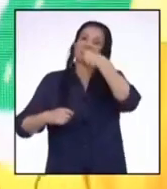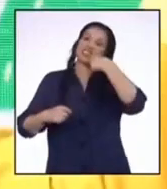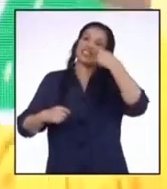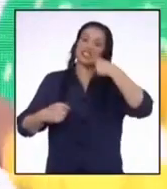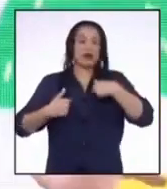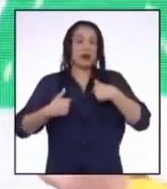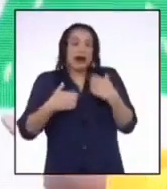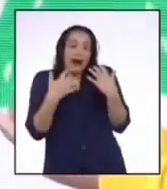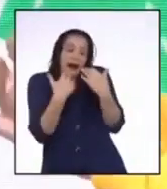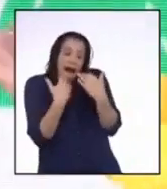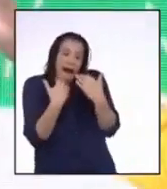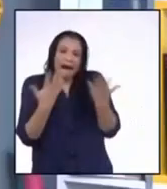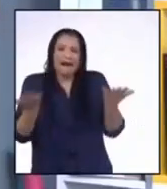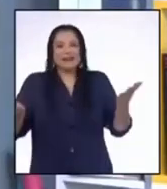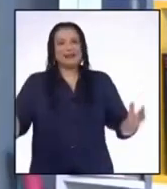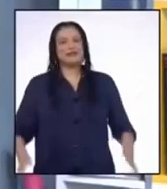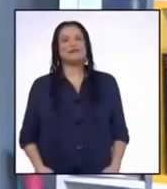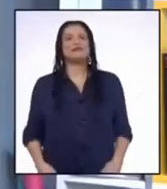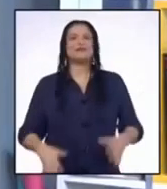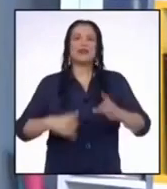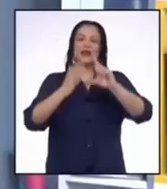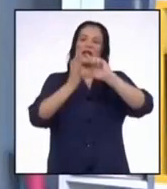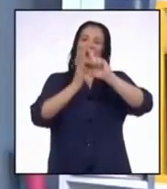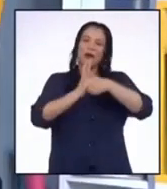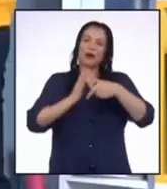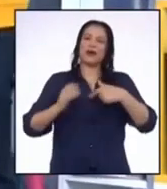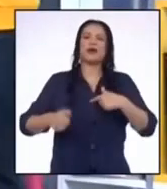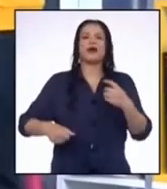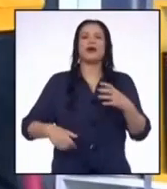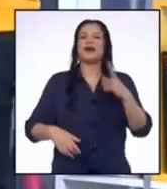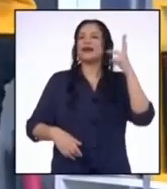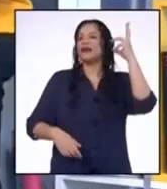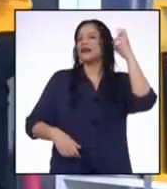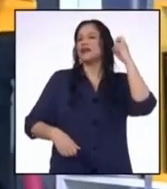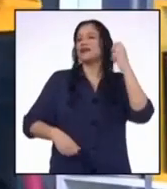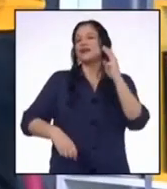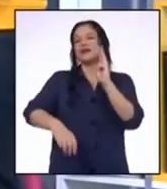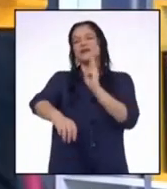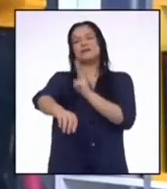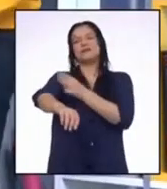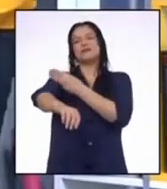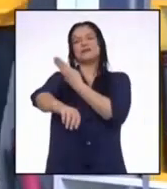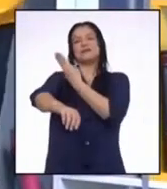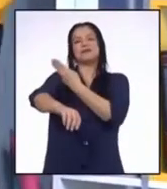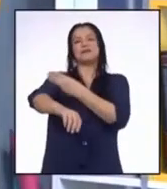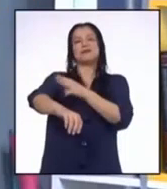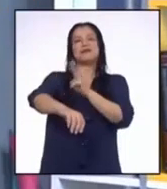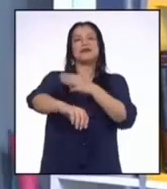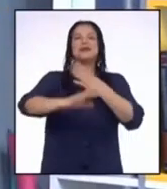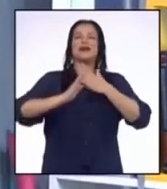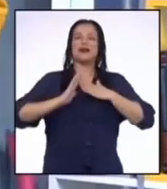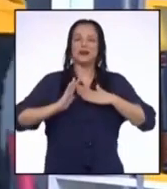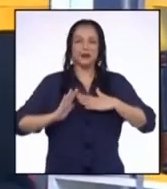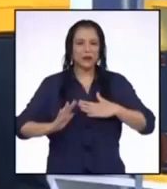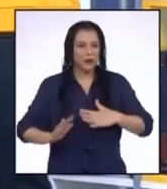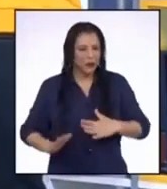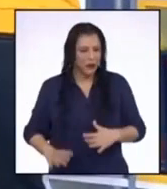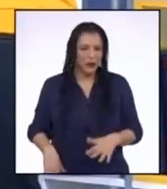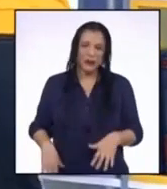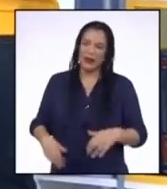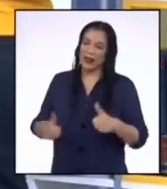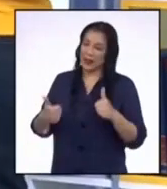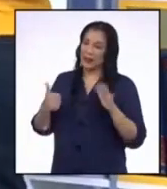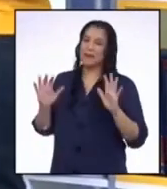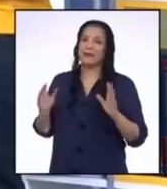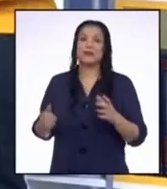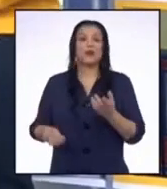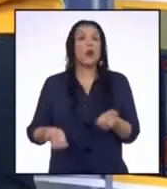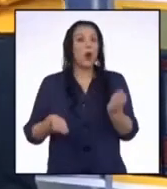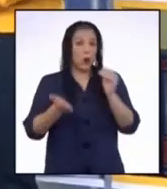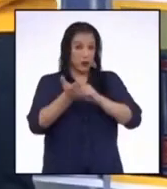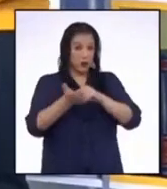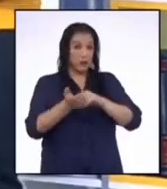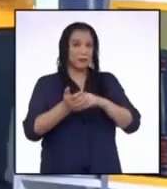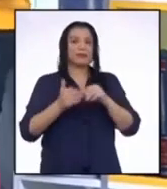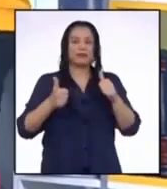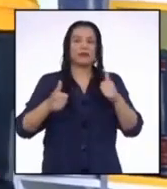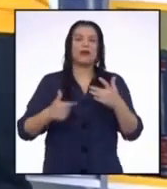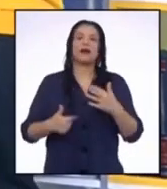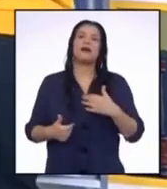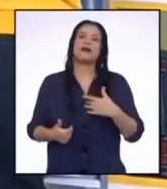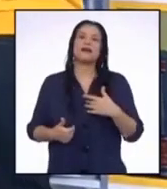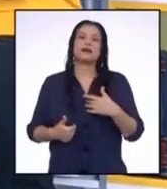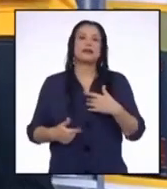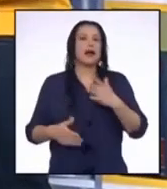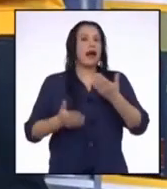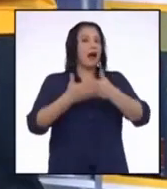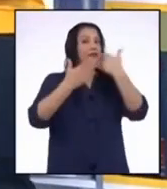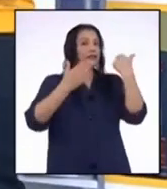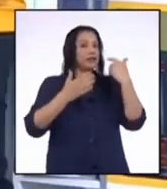bueno, luego me puse a escuchar música y ya me relajé. Así bueno, que tranqui. lo más importante. Pues, uno más, Una adelante. más. Espérame, el